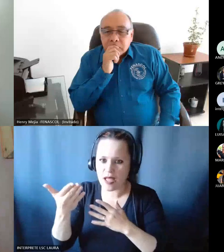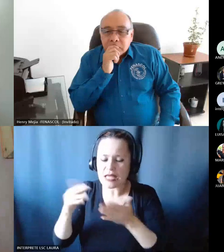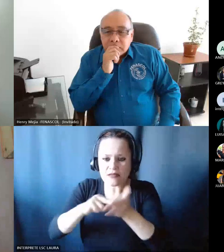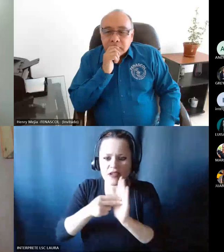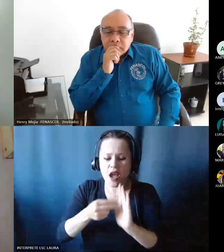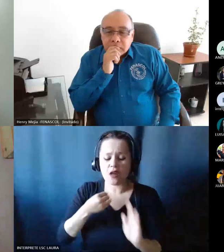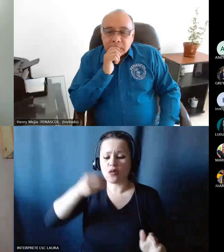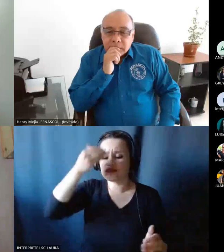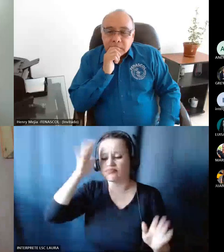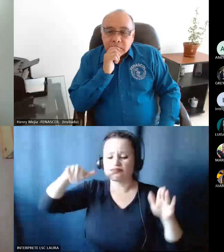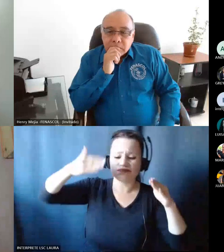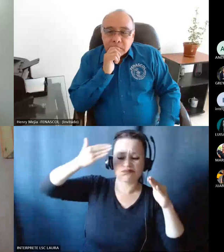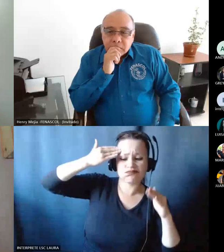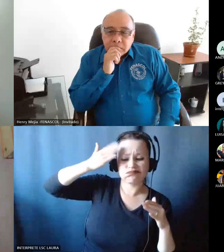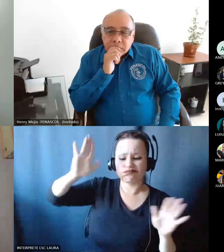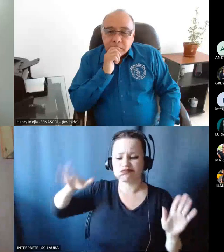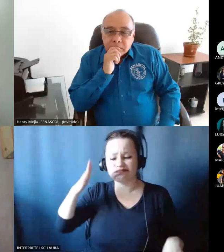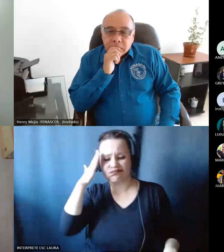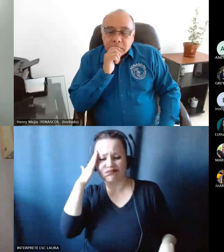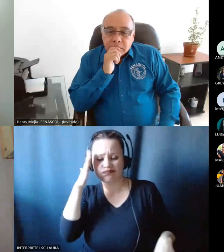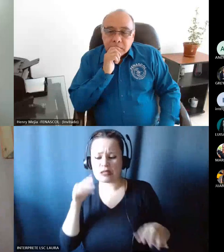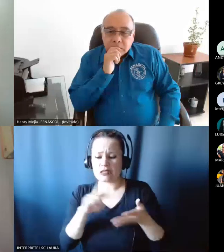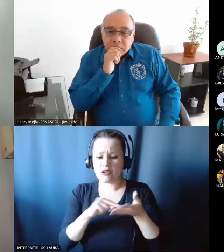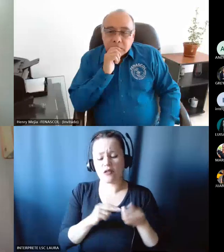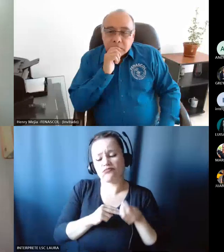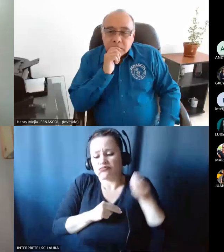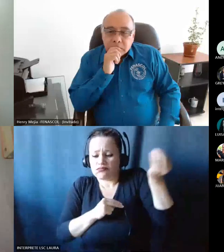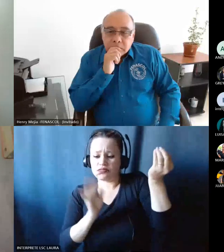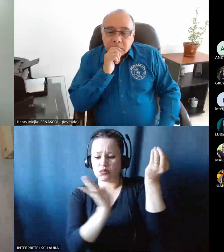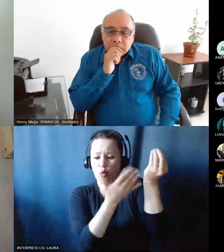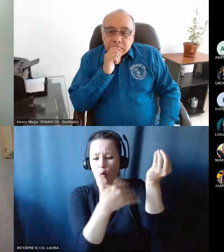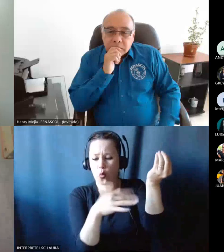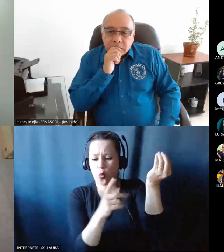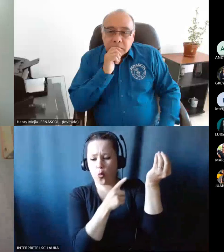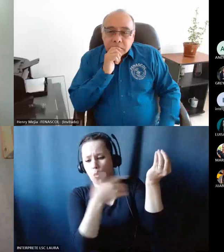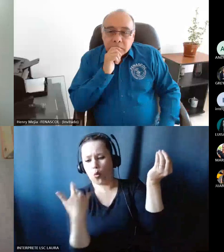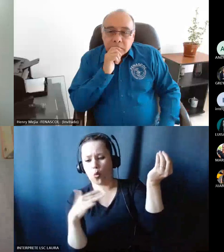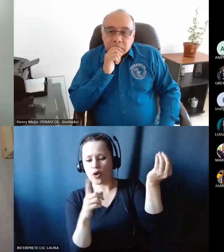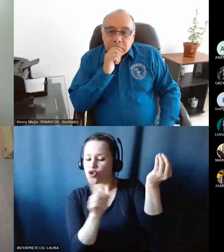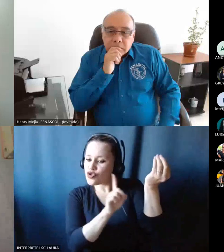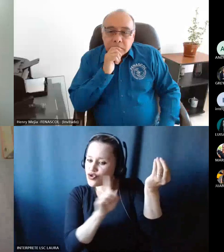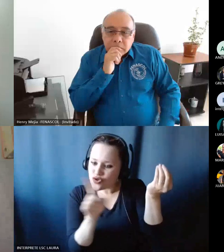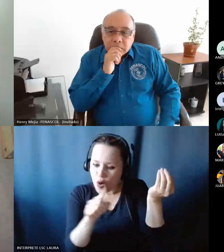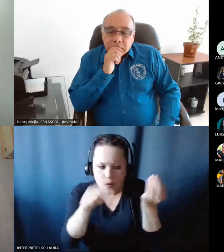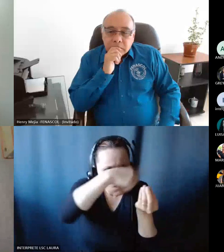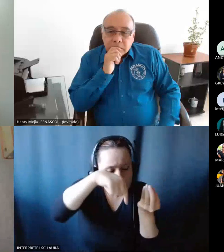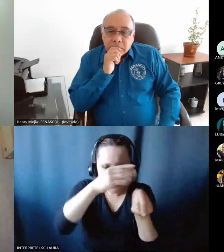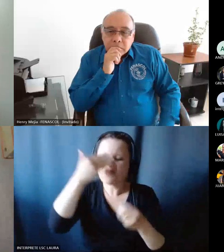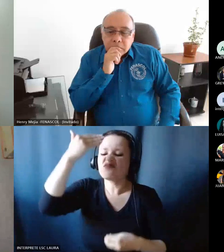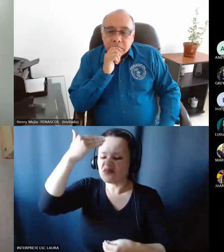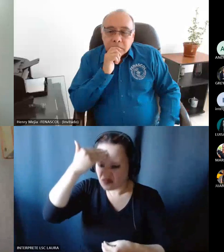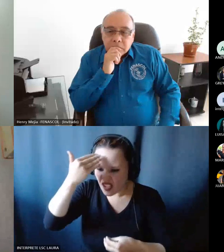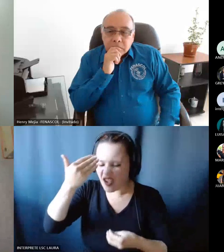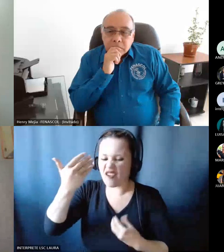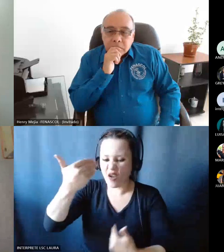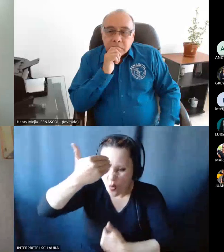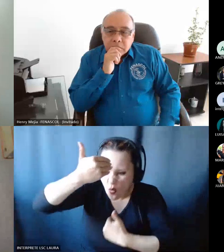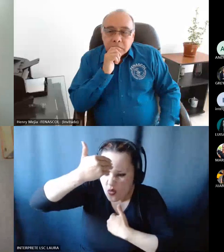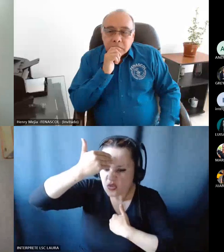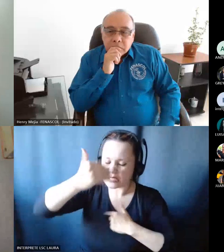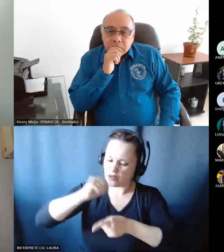nos convierta en un grupo más elit de la inclusión sino que el hecho de saber un poco más y de desarrollar